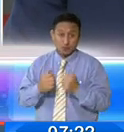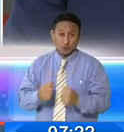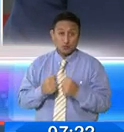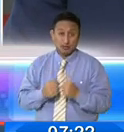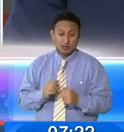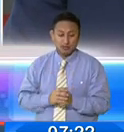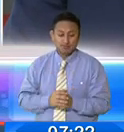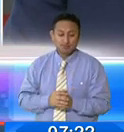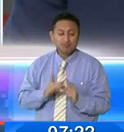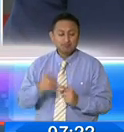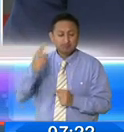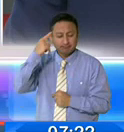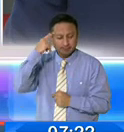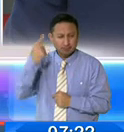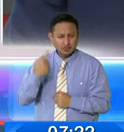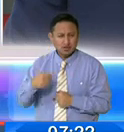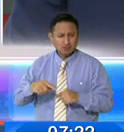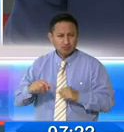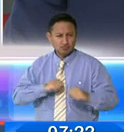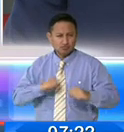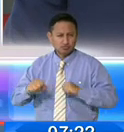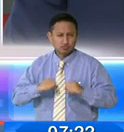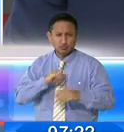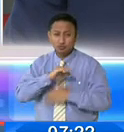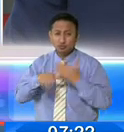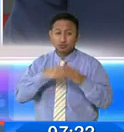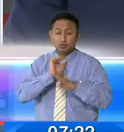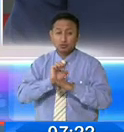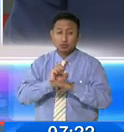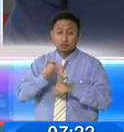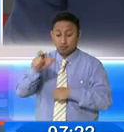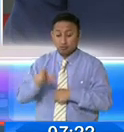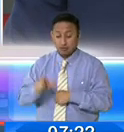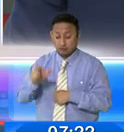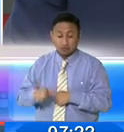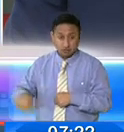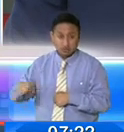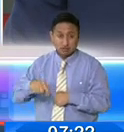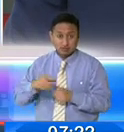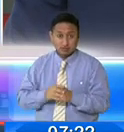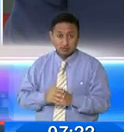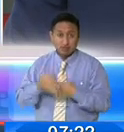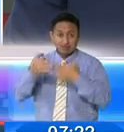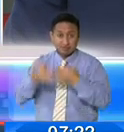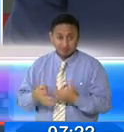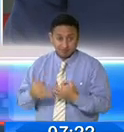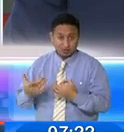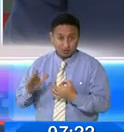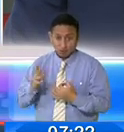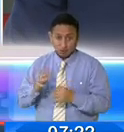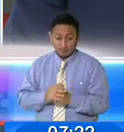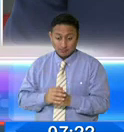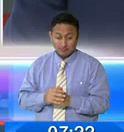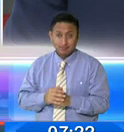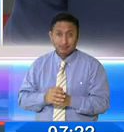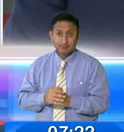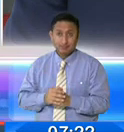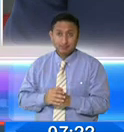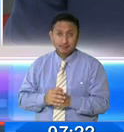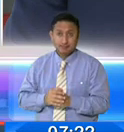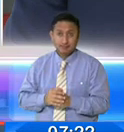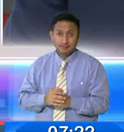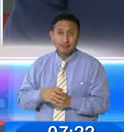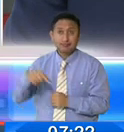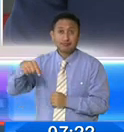hacer un esfuerzo muy grande como país para jalar a esas personas desde la informalidad y desde estas